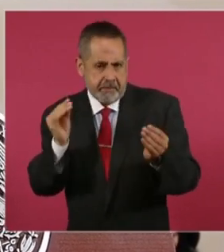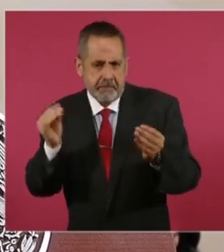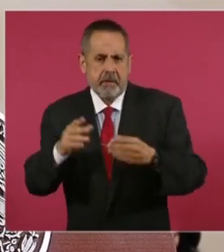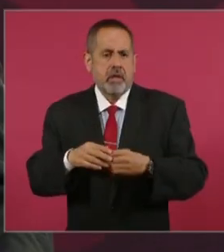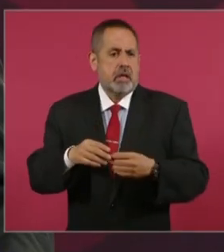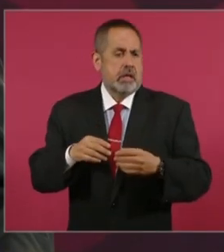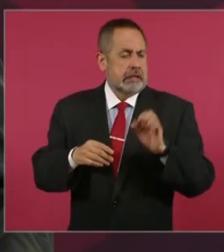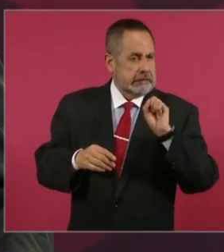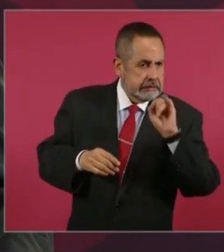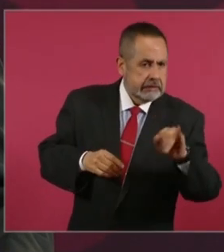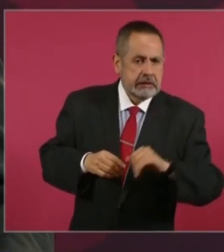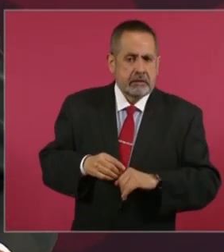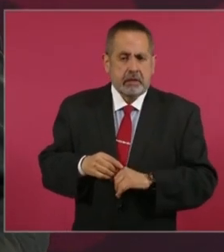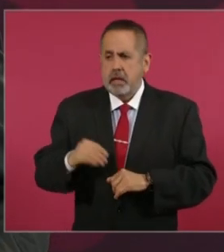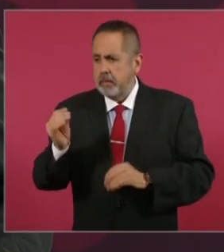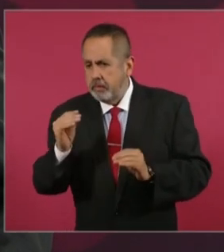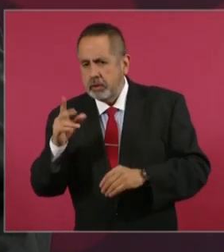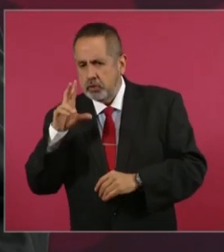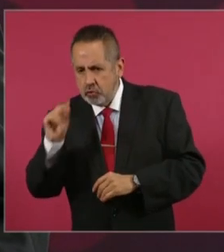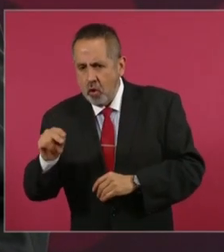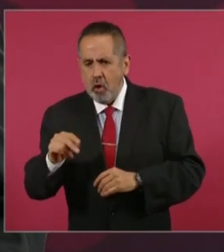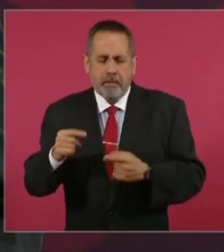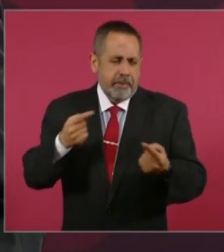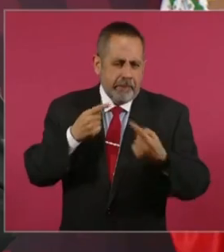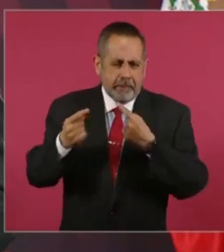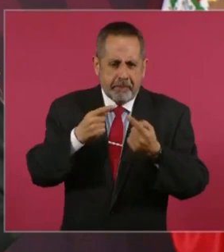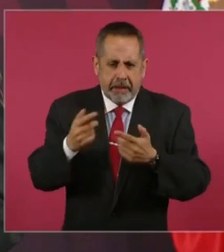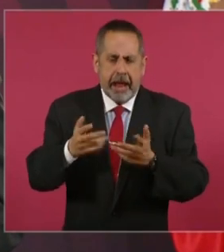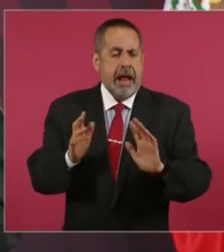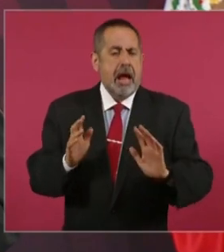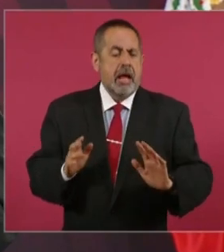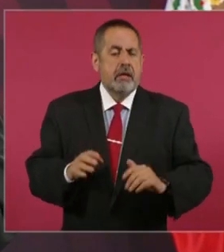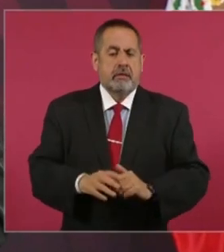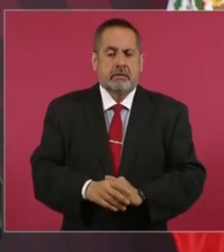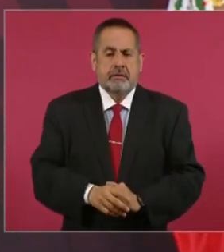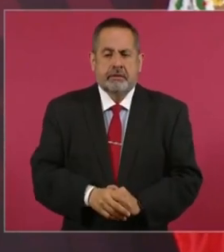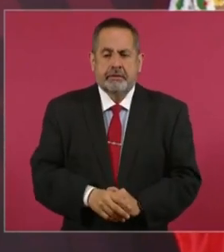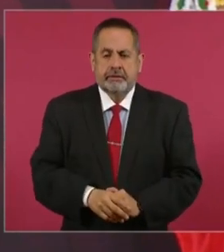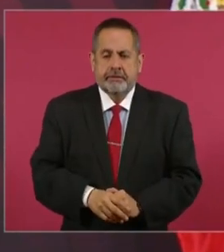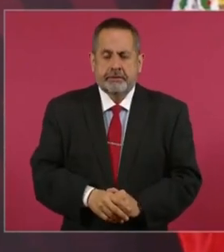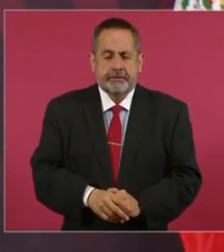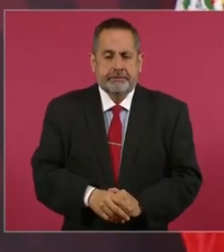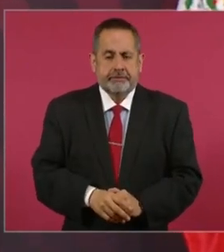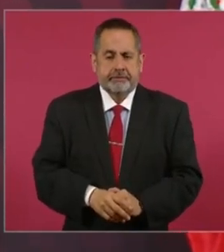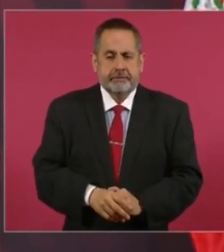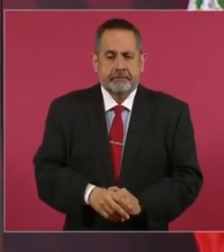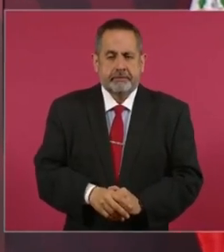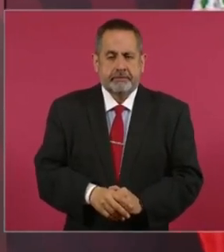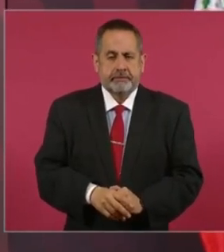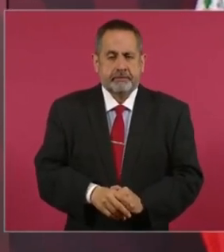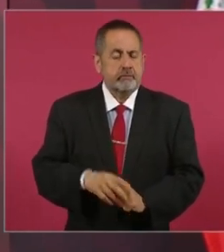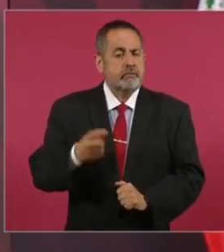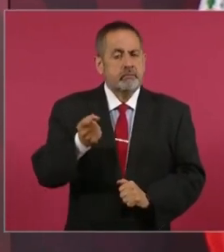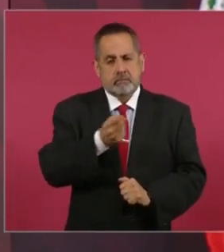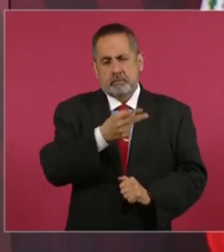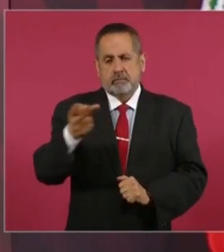hay quienes van a defender